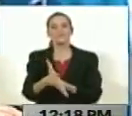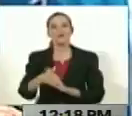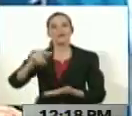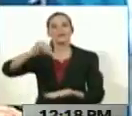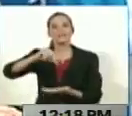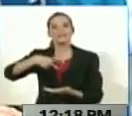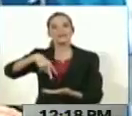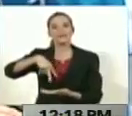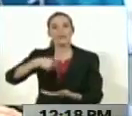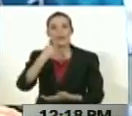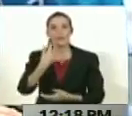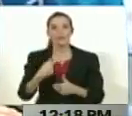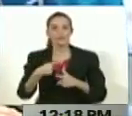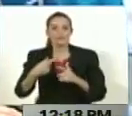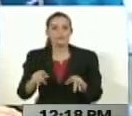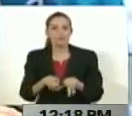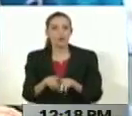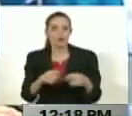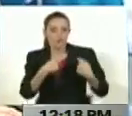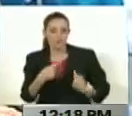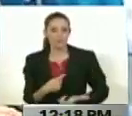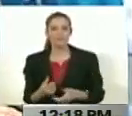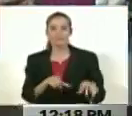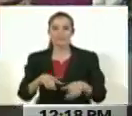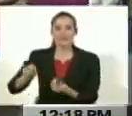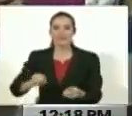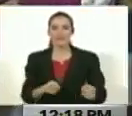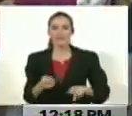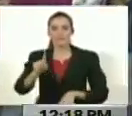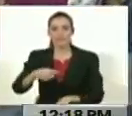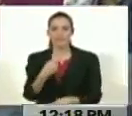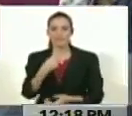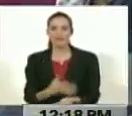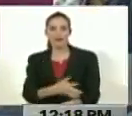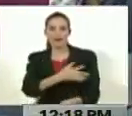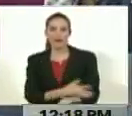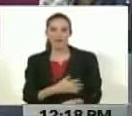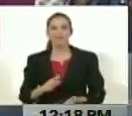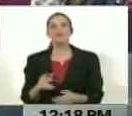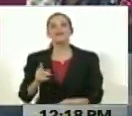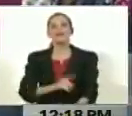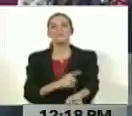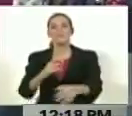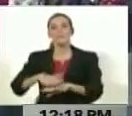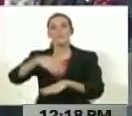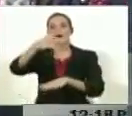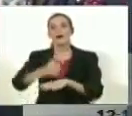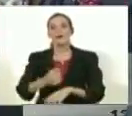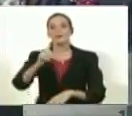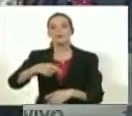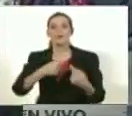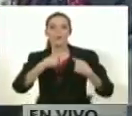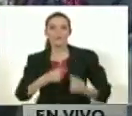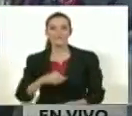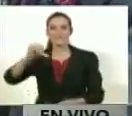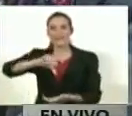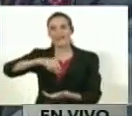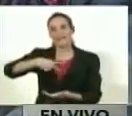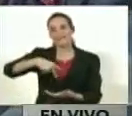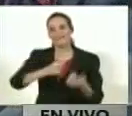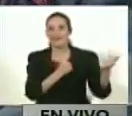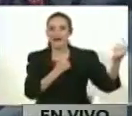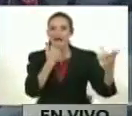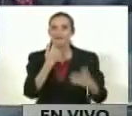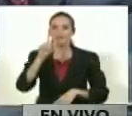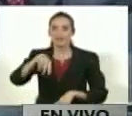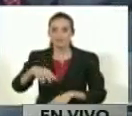musical, presidente. De tal manera que así como Corazón Llanero, usted ya también lo mencionaba, el hermano mayor, ahora el Corazón Salsero, pues sin